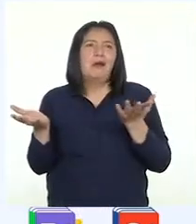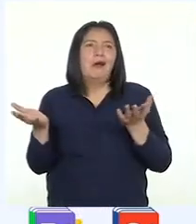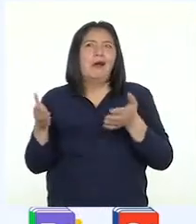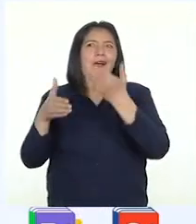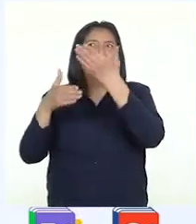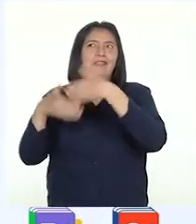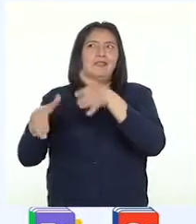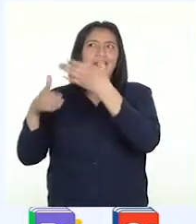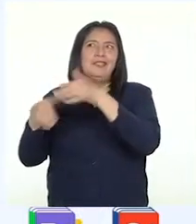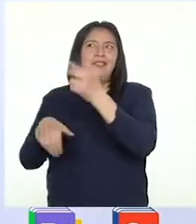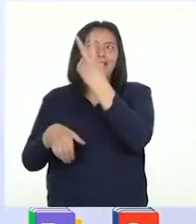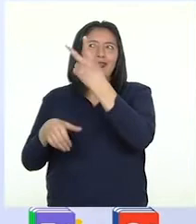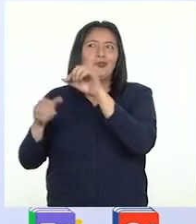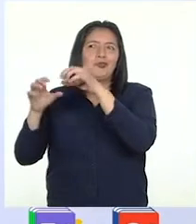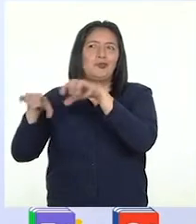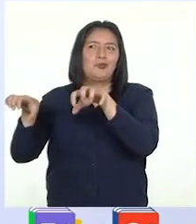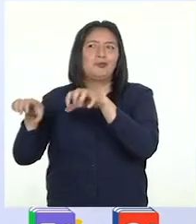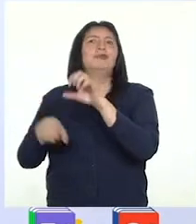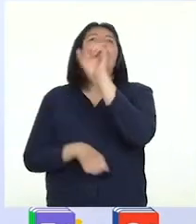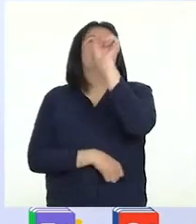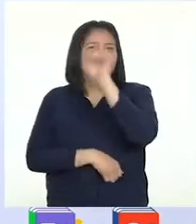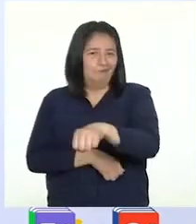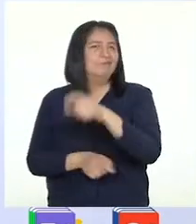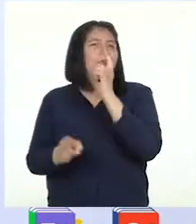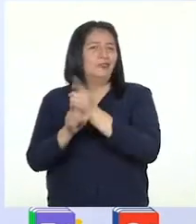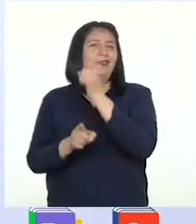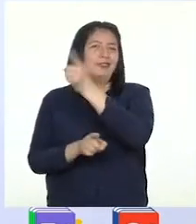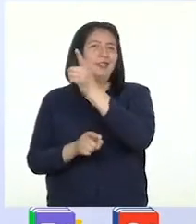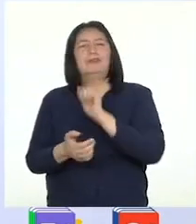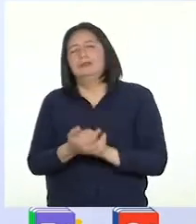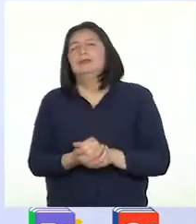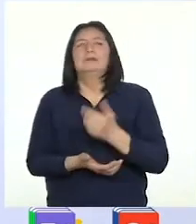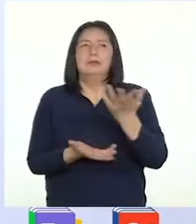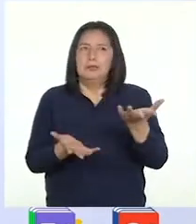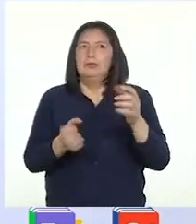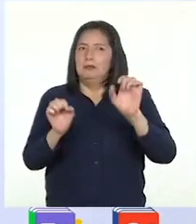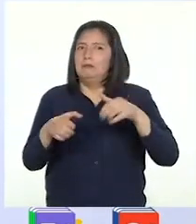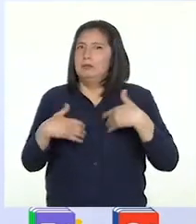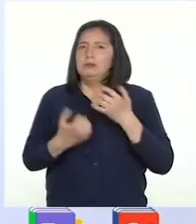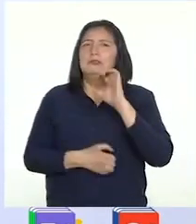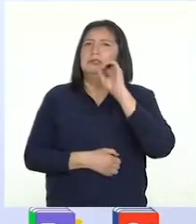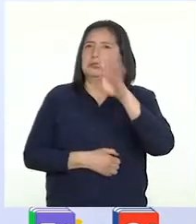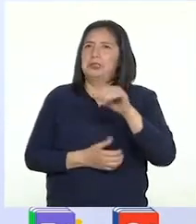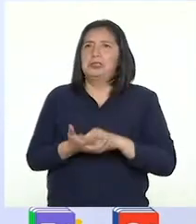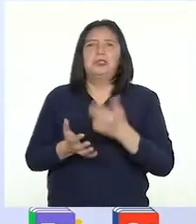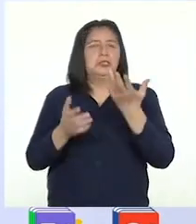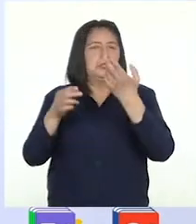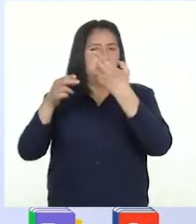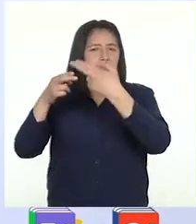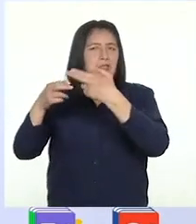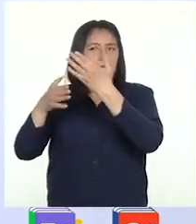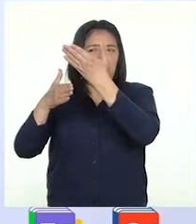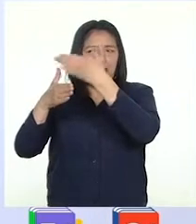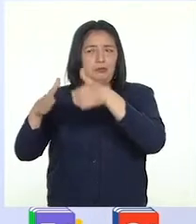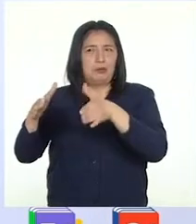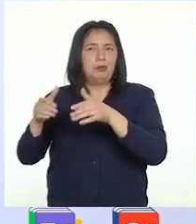sus pesos en 2 grupos. ¡Muy bien! Entonces podemos decir que si dividimos por un mismo número a